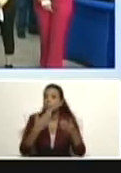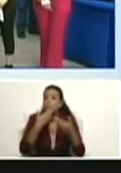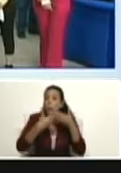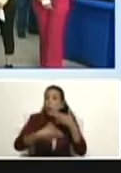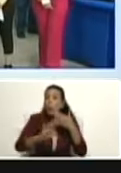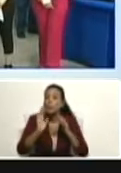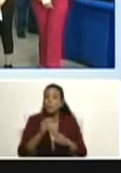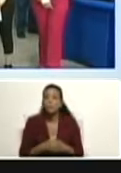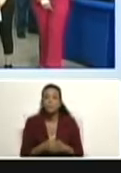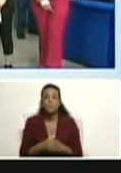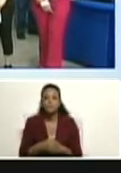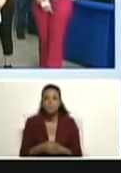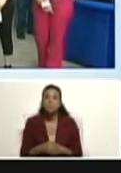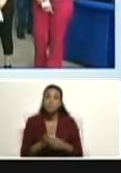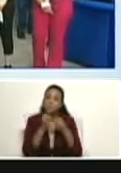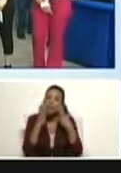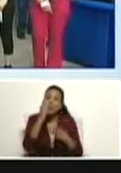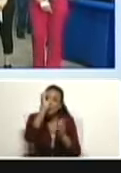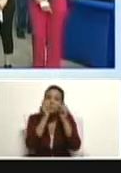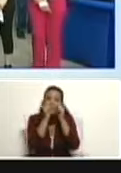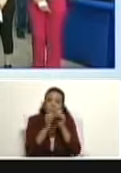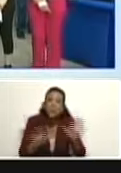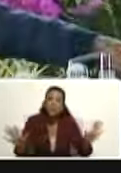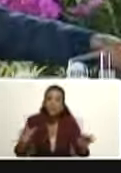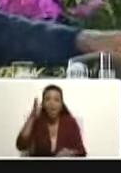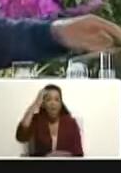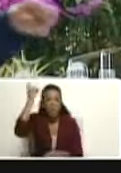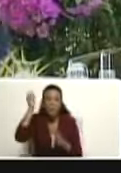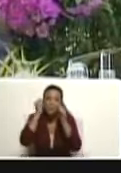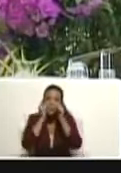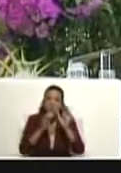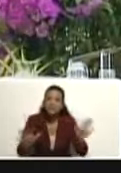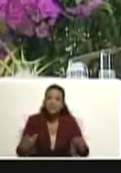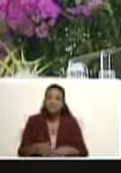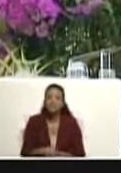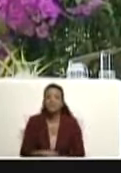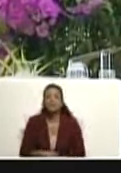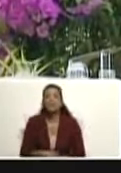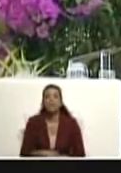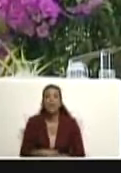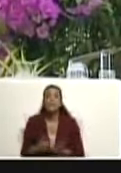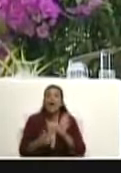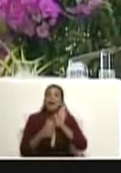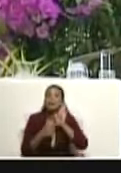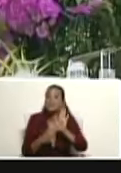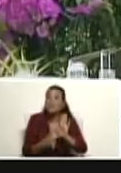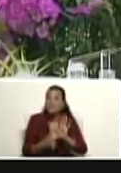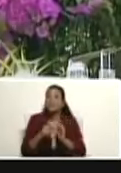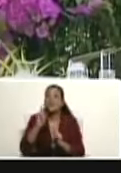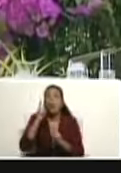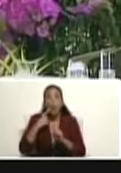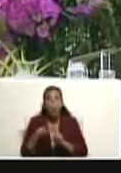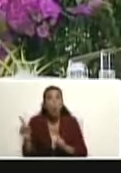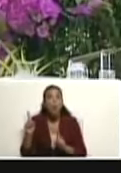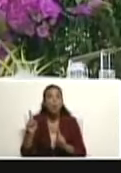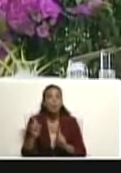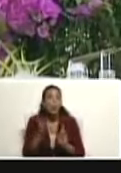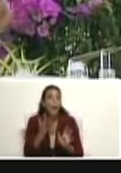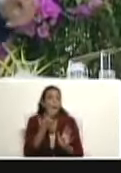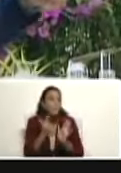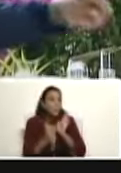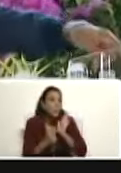pronto. Bueno, que Dios me lo bendiga. Correcto. Para muestra, otro botón.